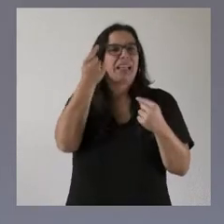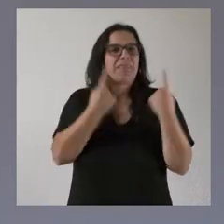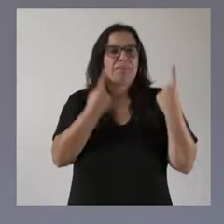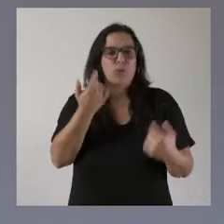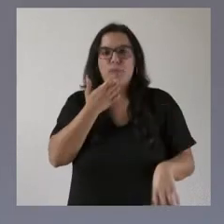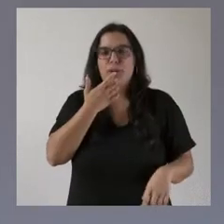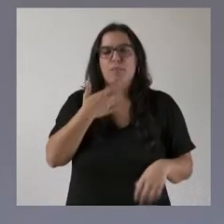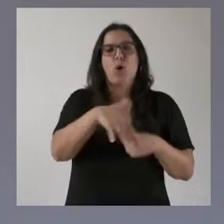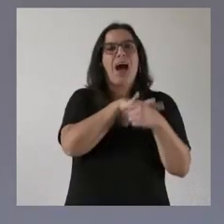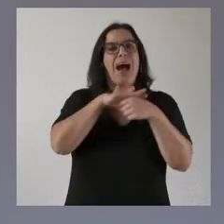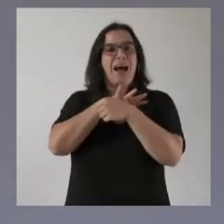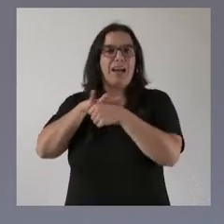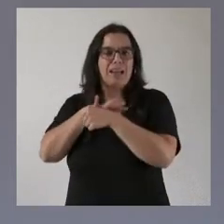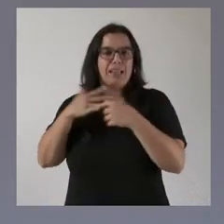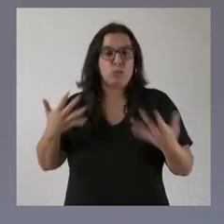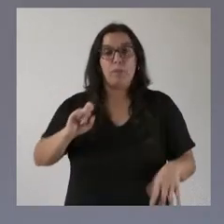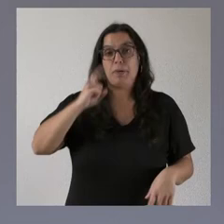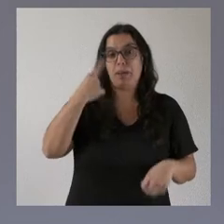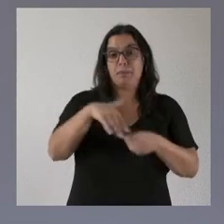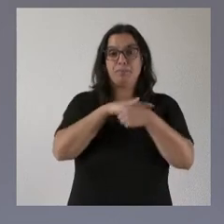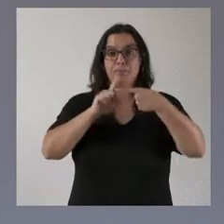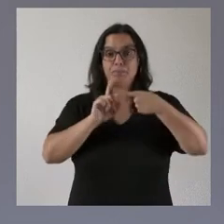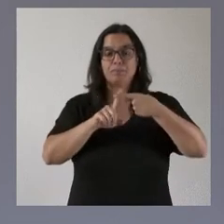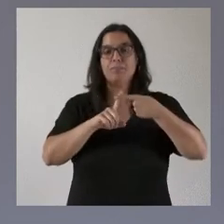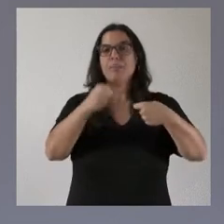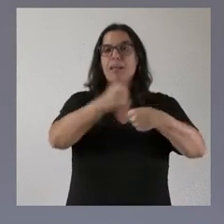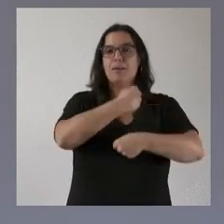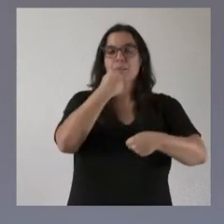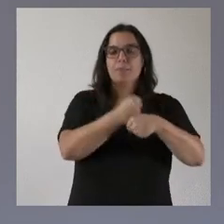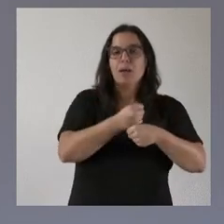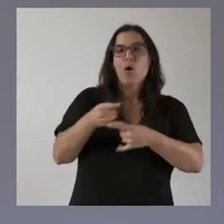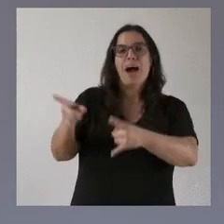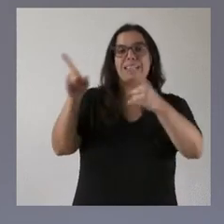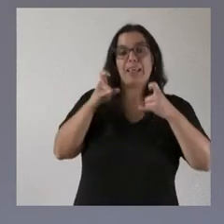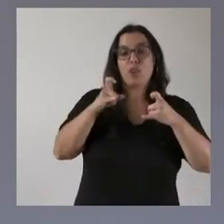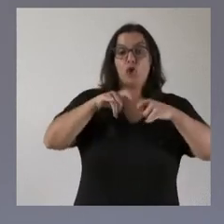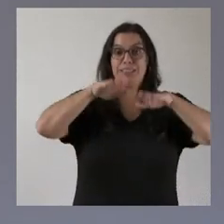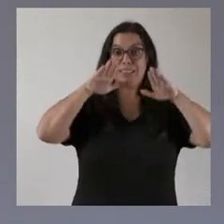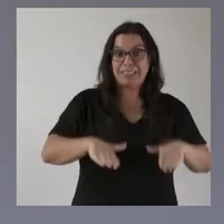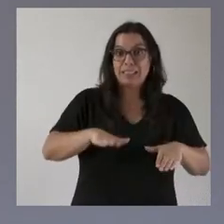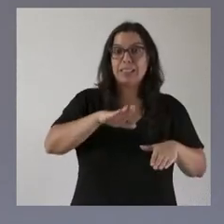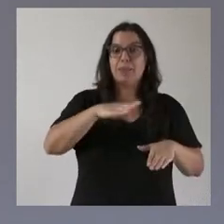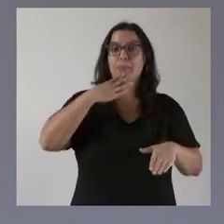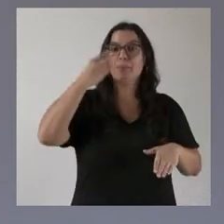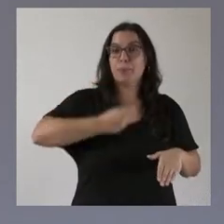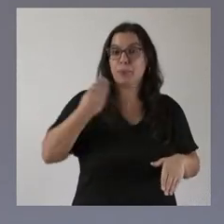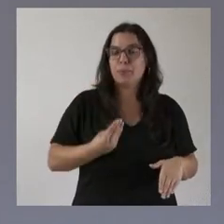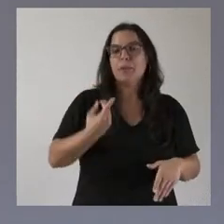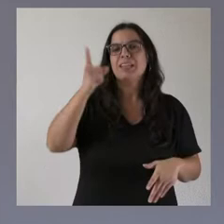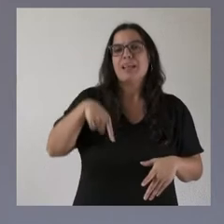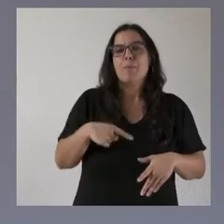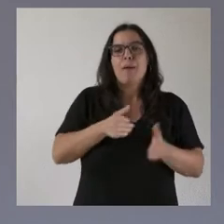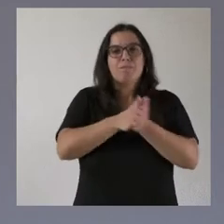las áreas la primera de las áreas es empleo atracción retención del talento y Espíritu empresarial